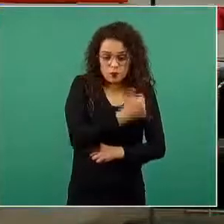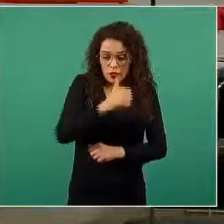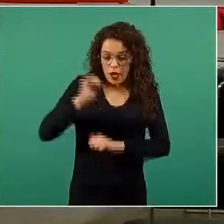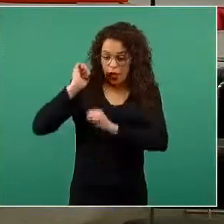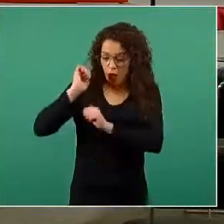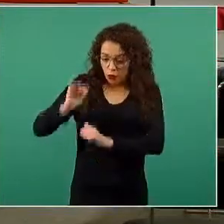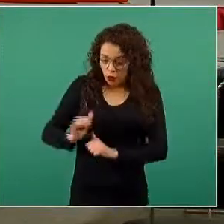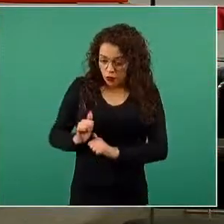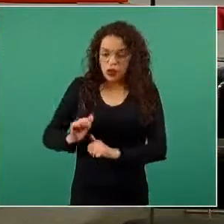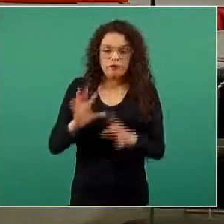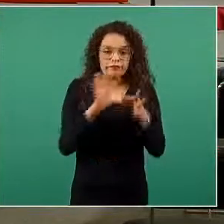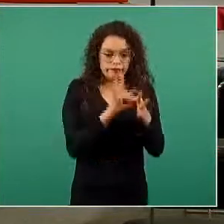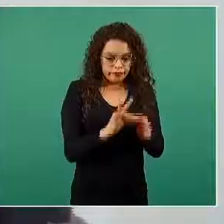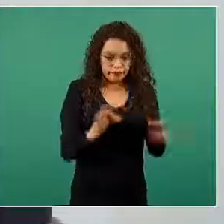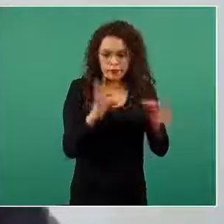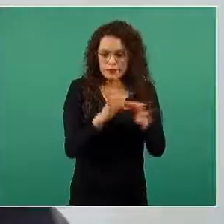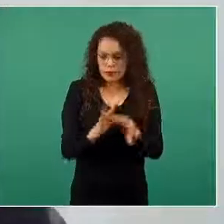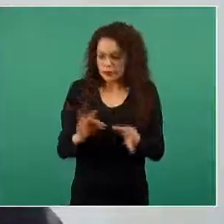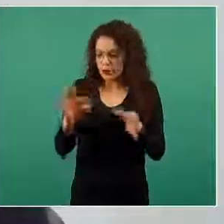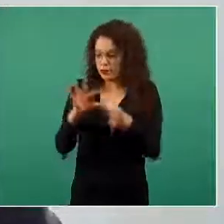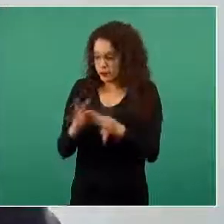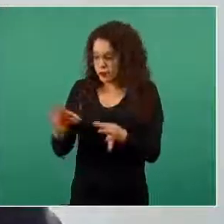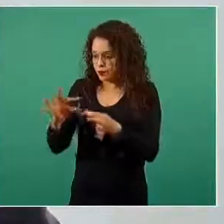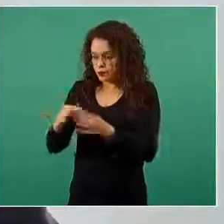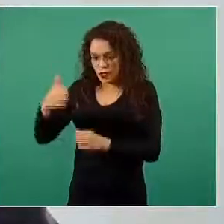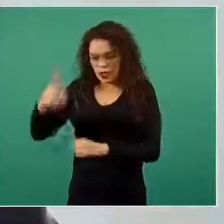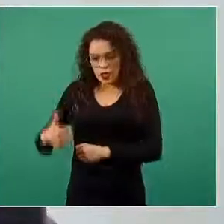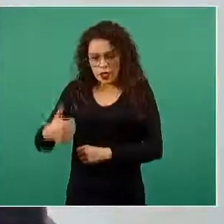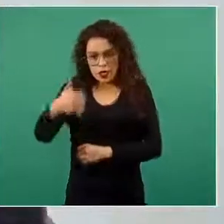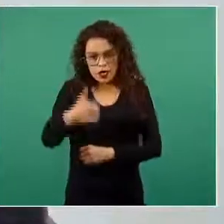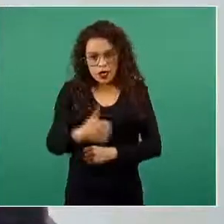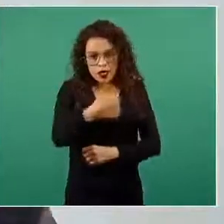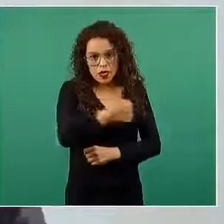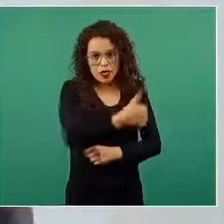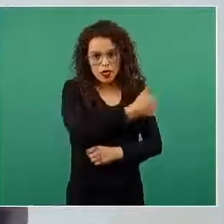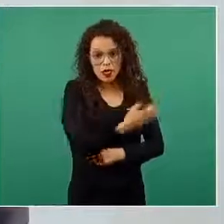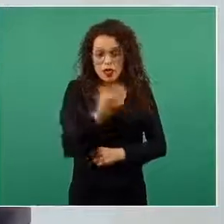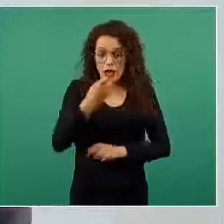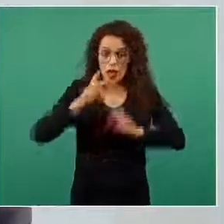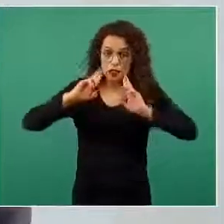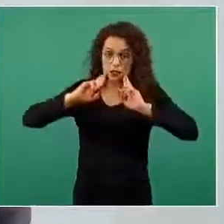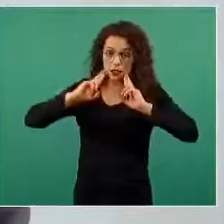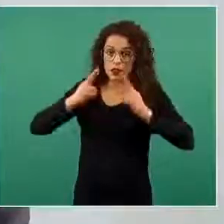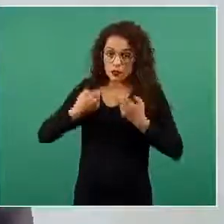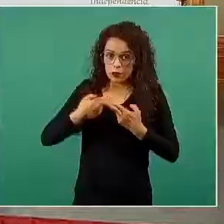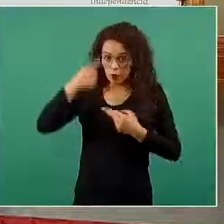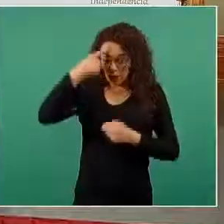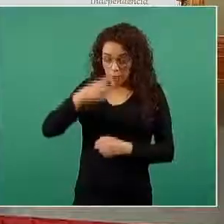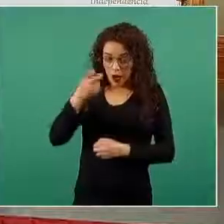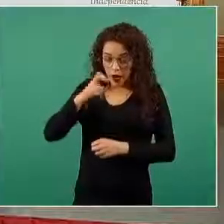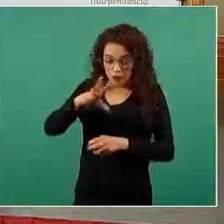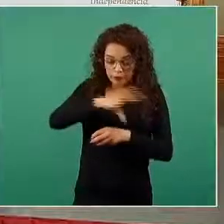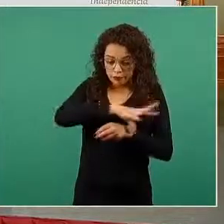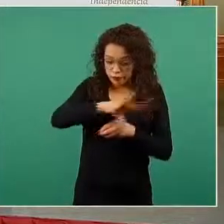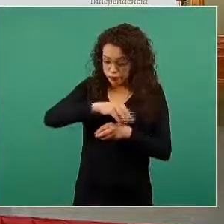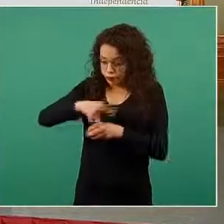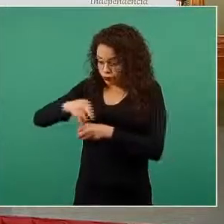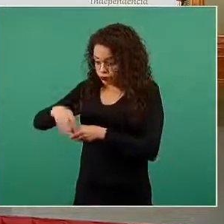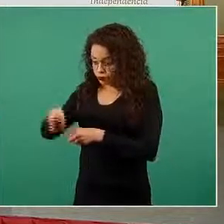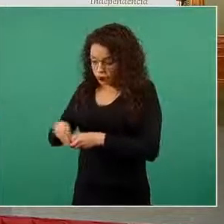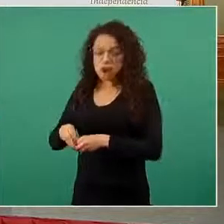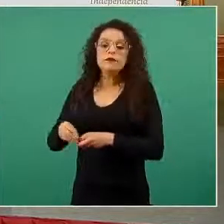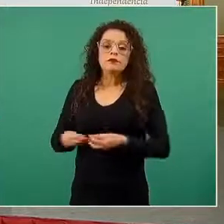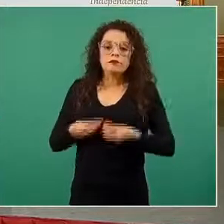autoridades locales, y en base a esta reunión de toda información es que se toman este tipo de